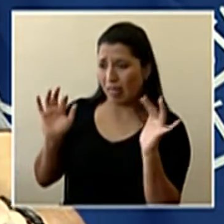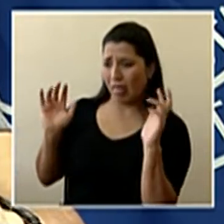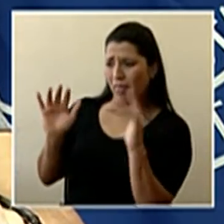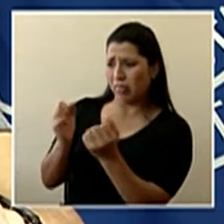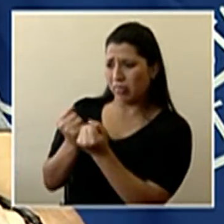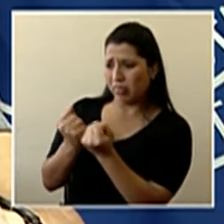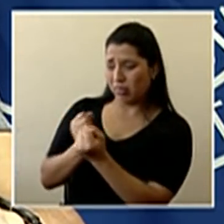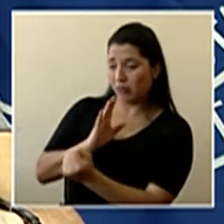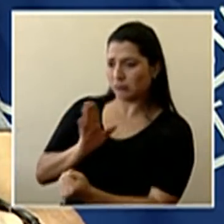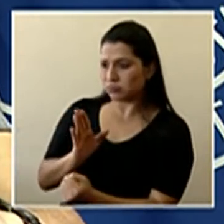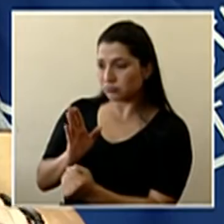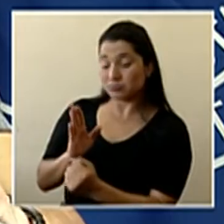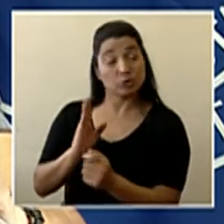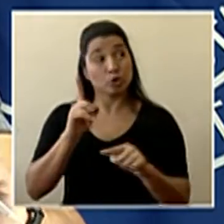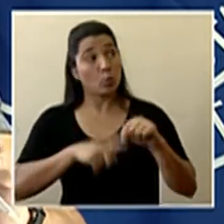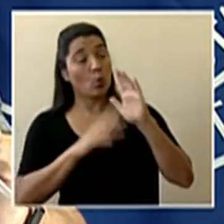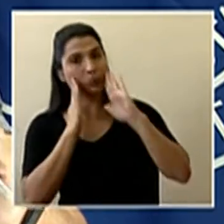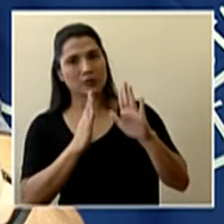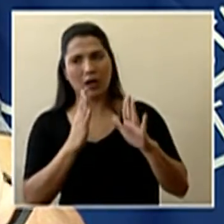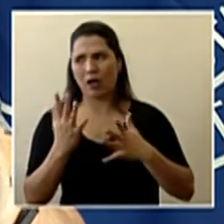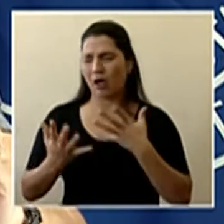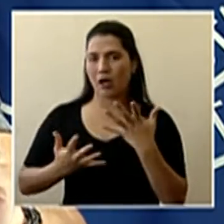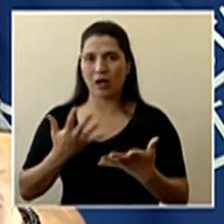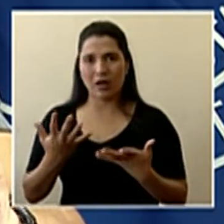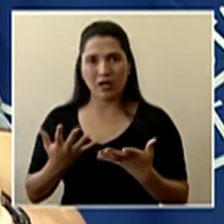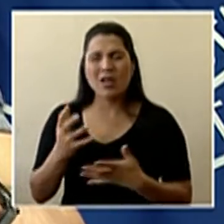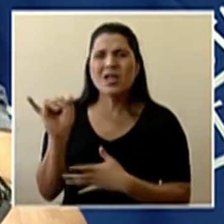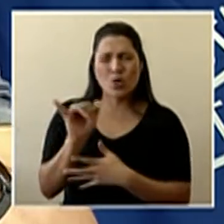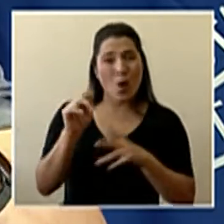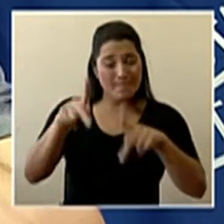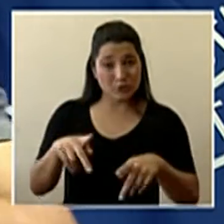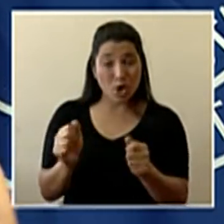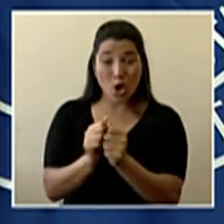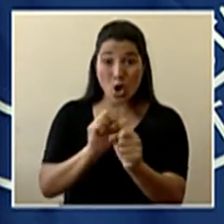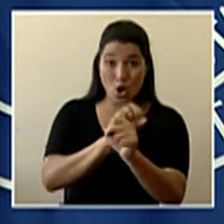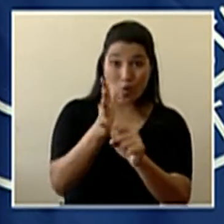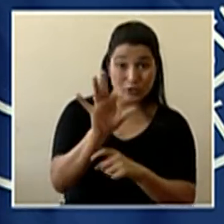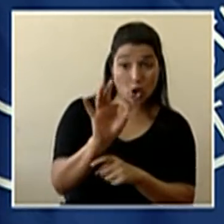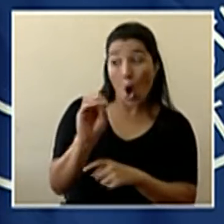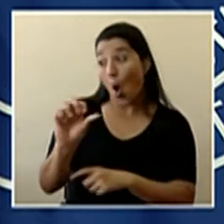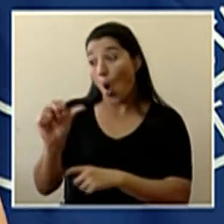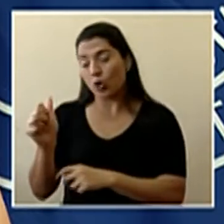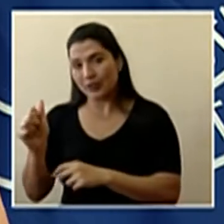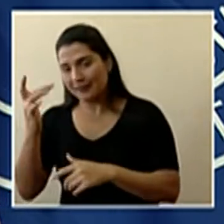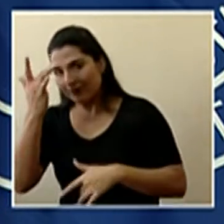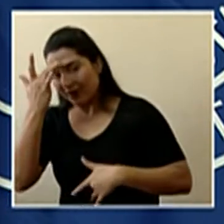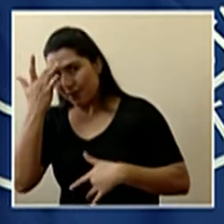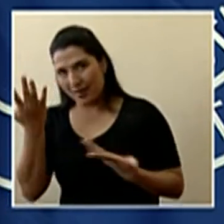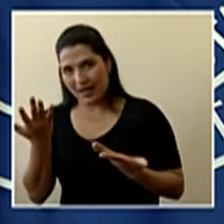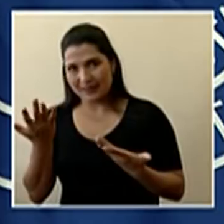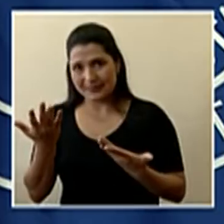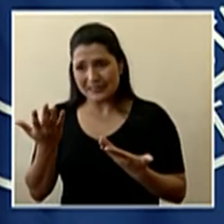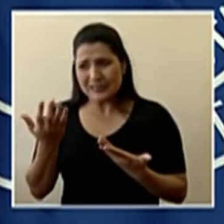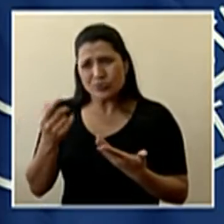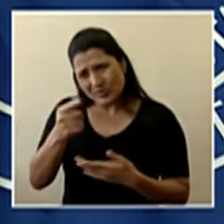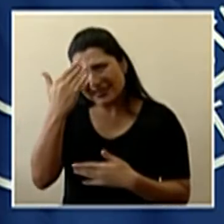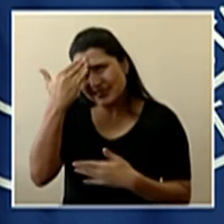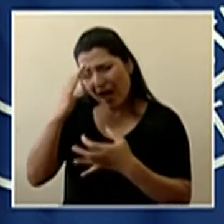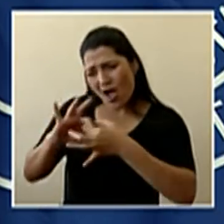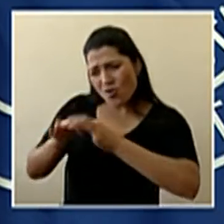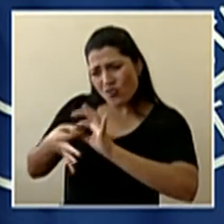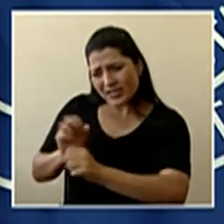por COVID-19 y que incluso a los mismos pacientes de COVID-19 y a los otros pacientes por otras circunstancias, esa red de seguridad que siempre